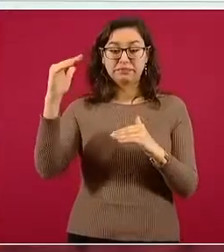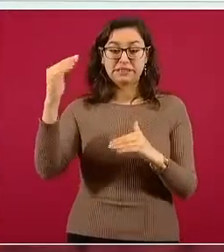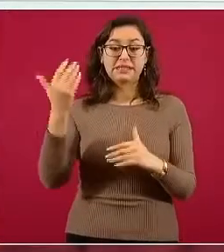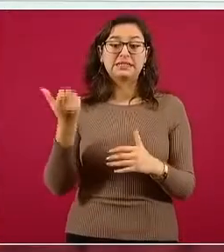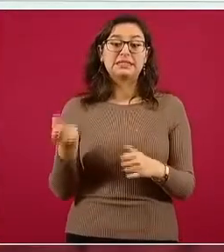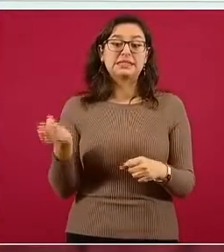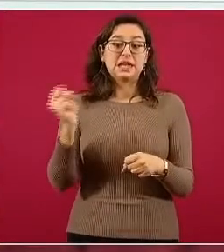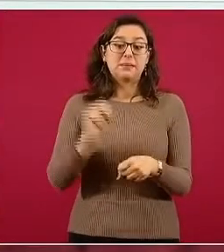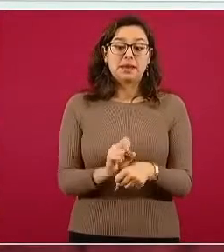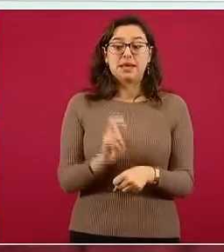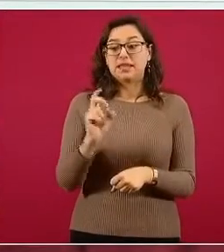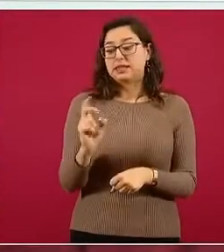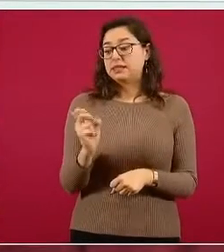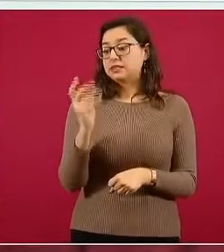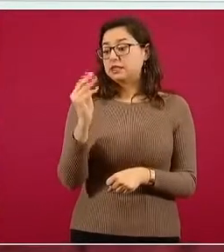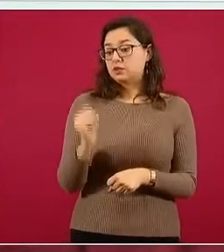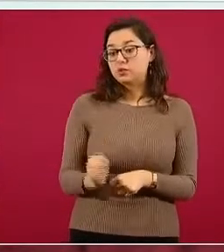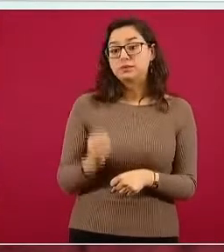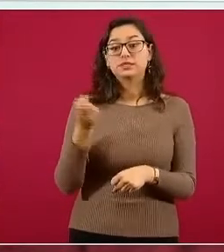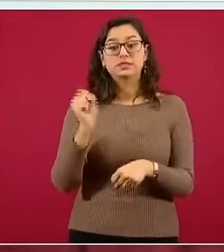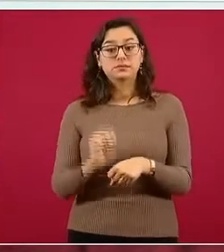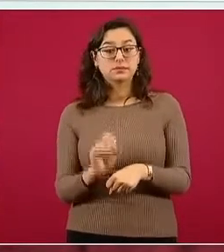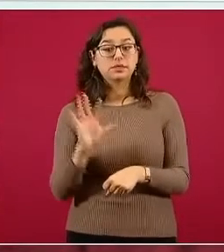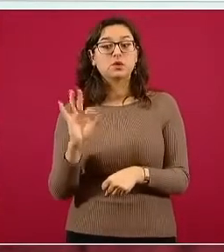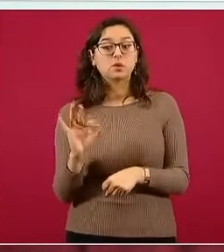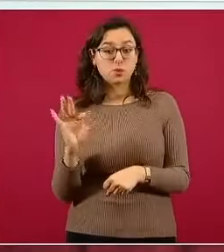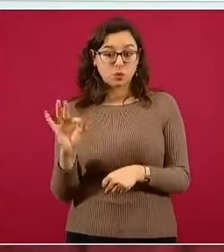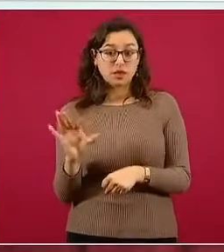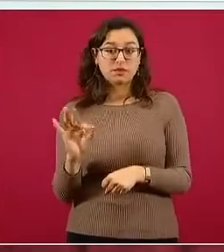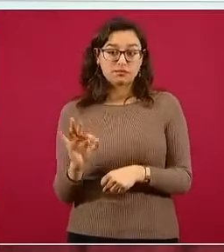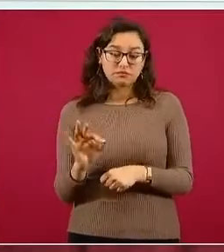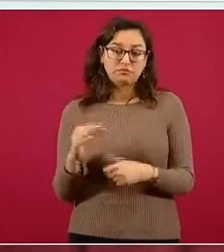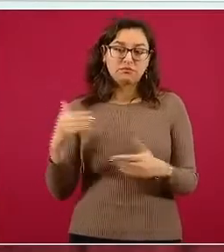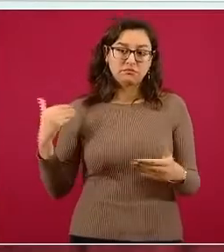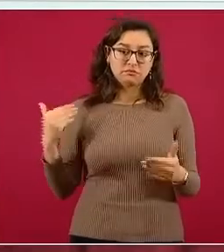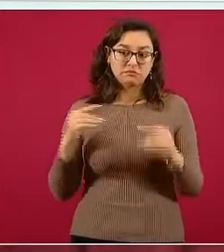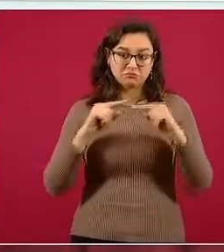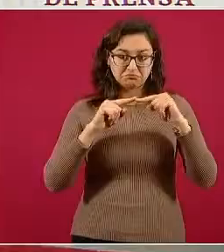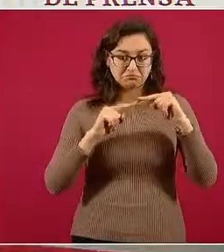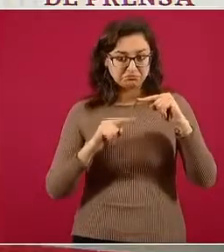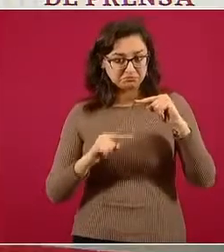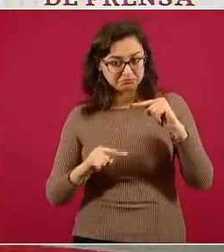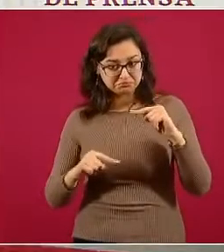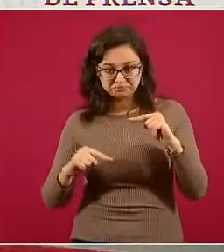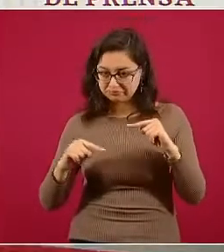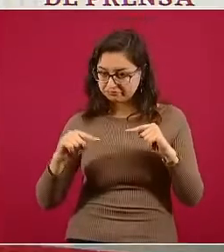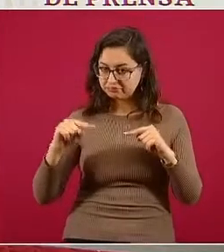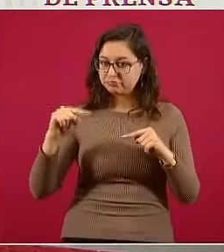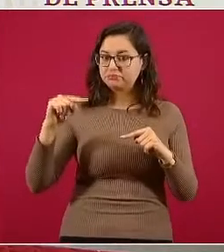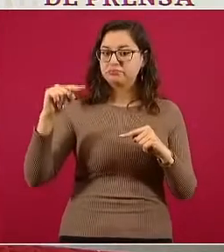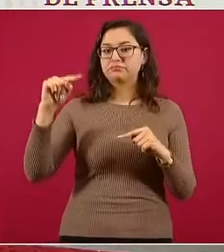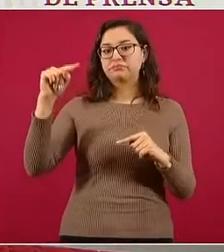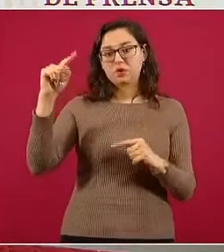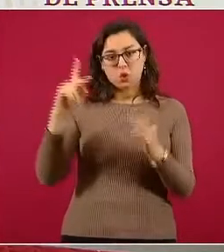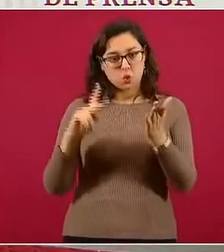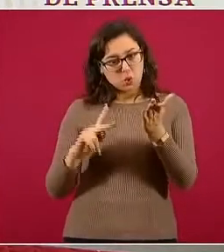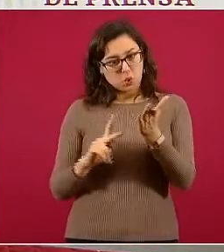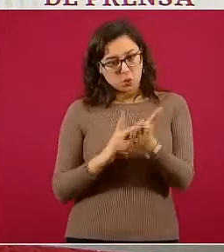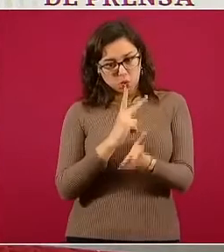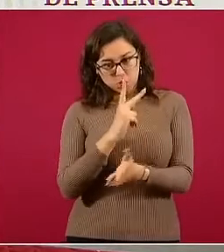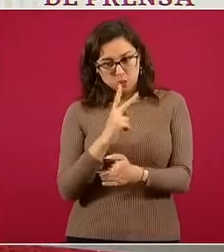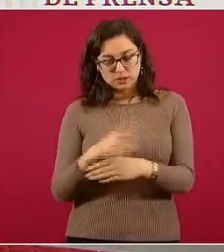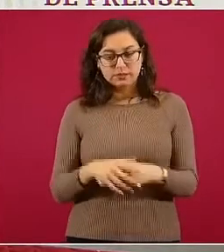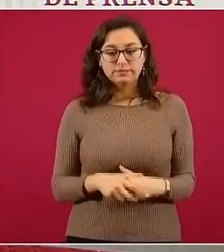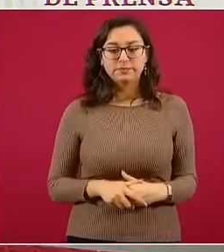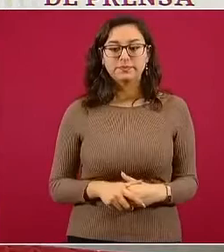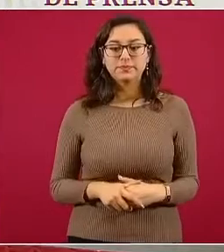semanas 39 y 40, cuando se revirtió la tendencia descendente que traíamos desde la semana